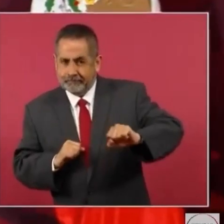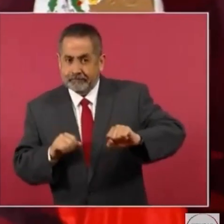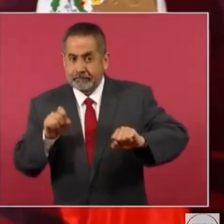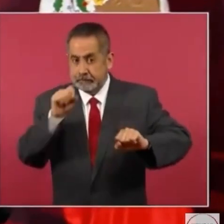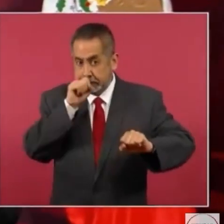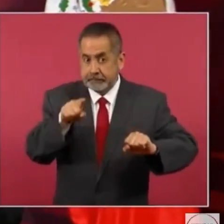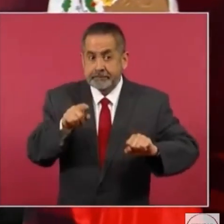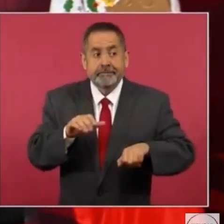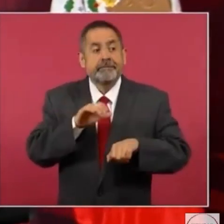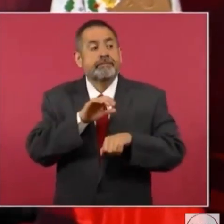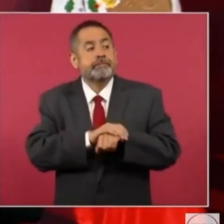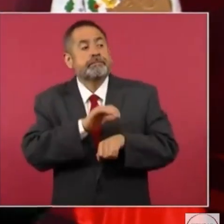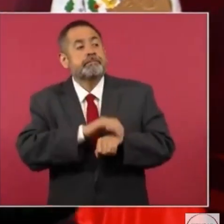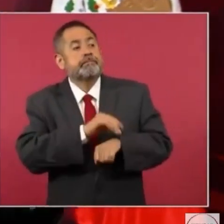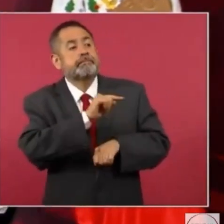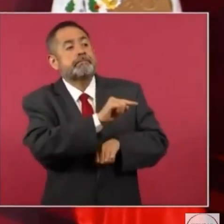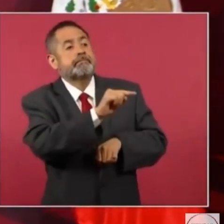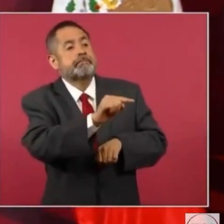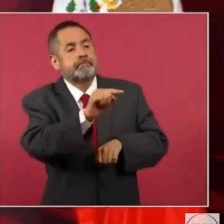tenía amigos